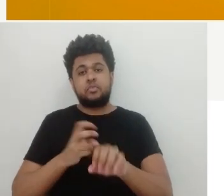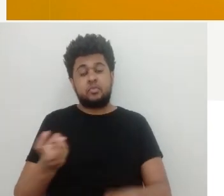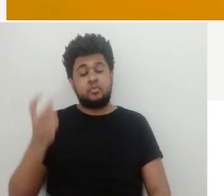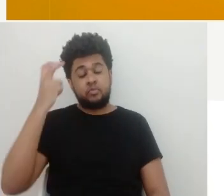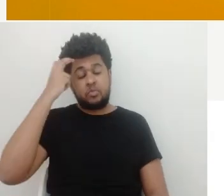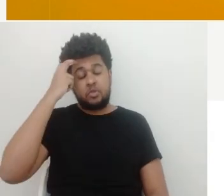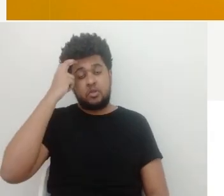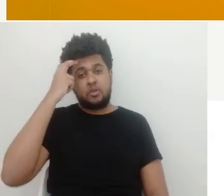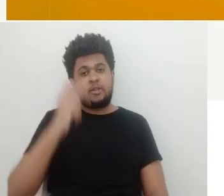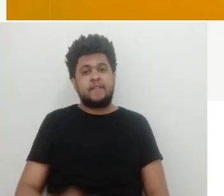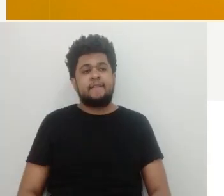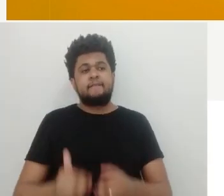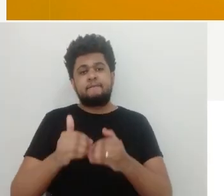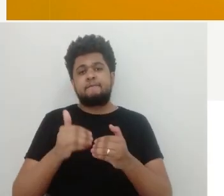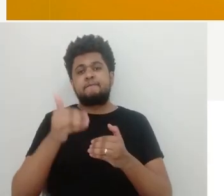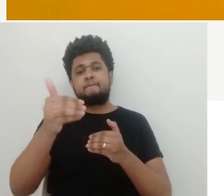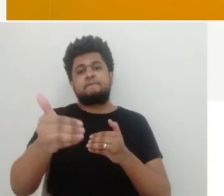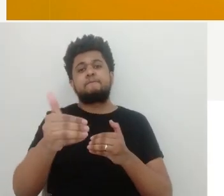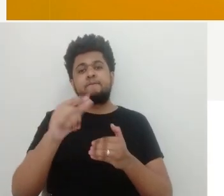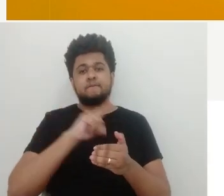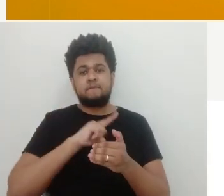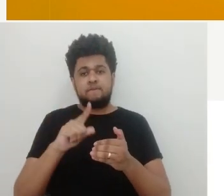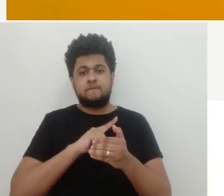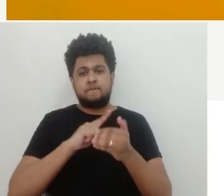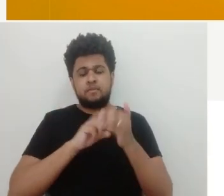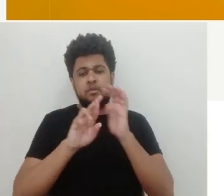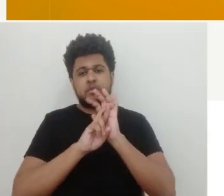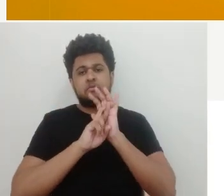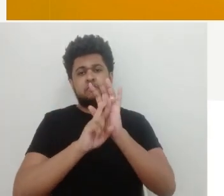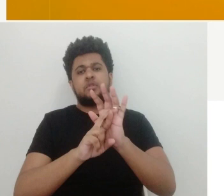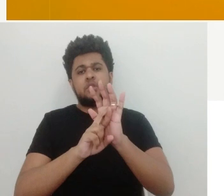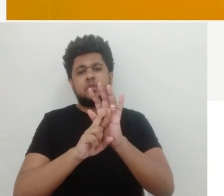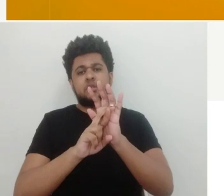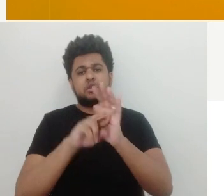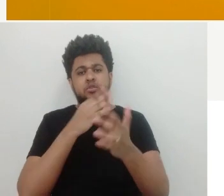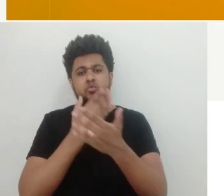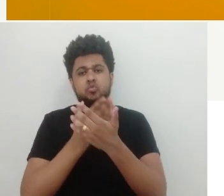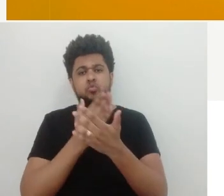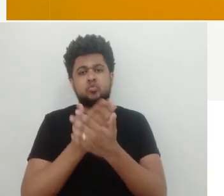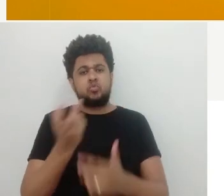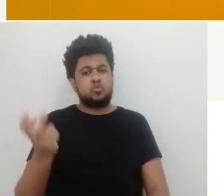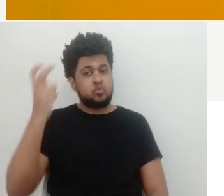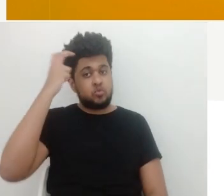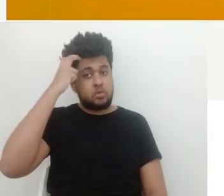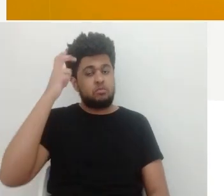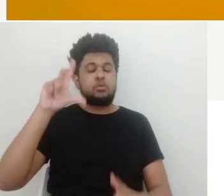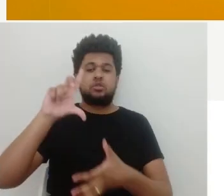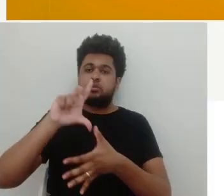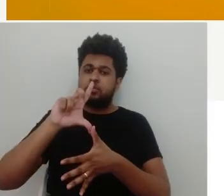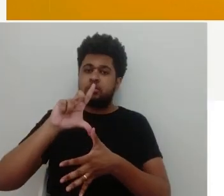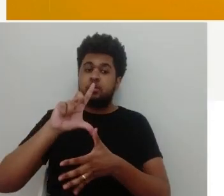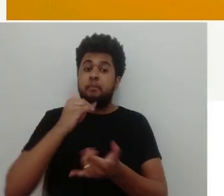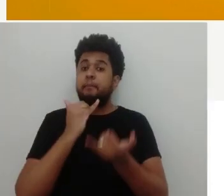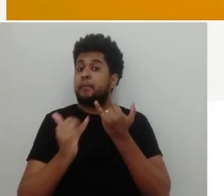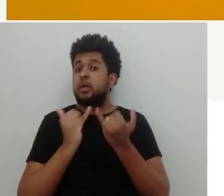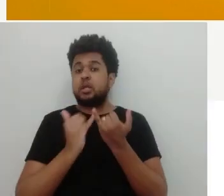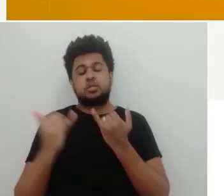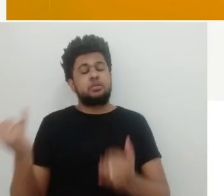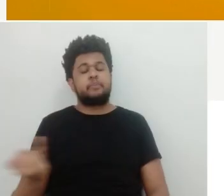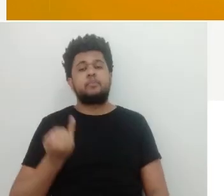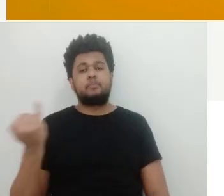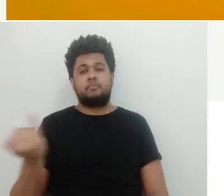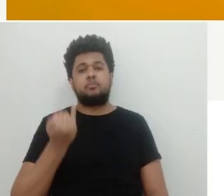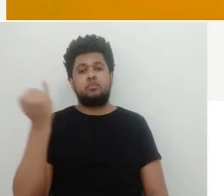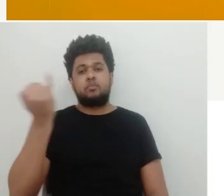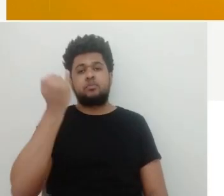me parece importantísimo el trabajo de documentar las experiencias propias de gestión cultural y